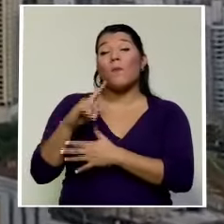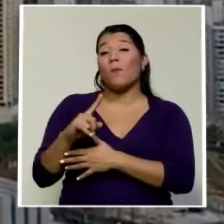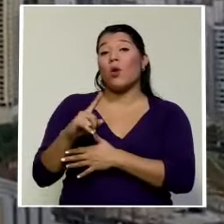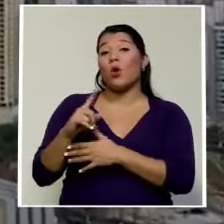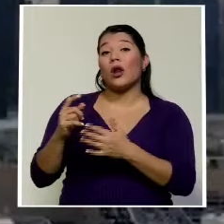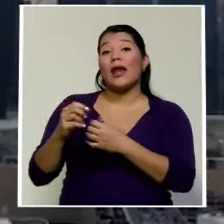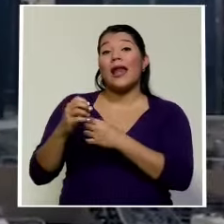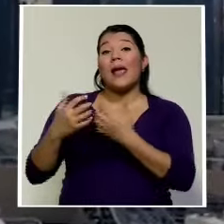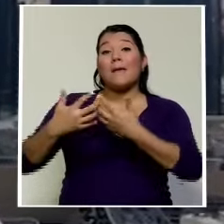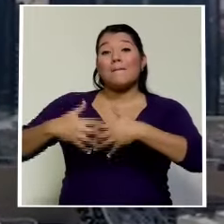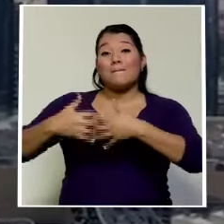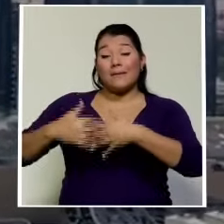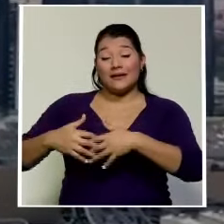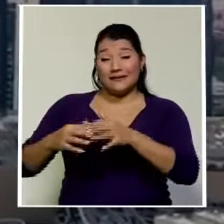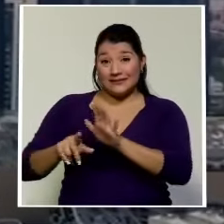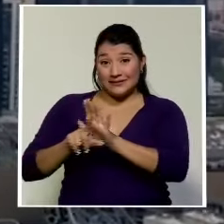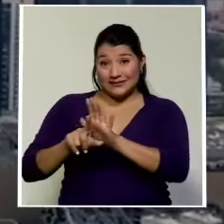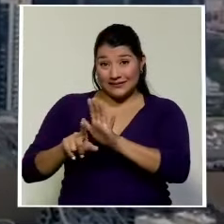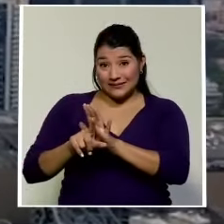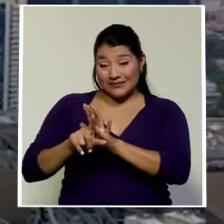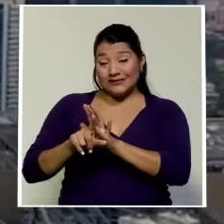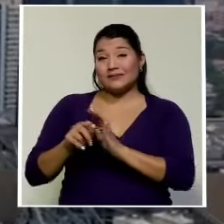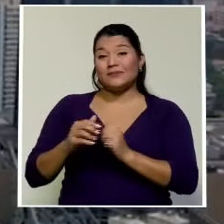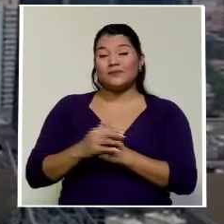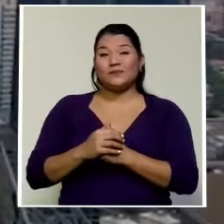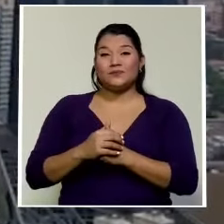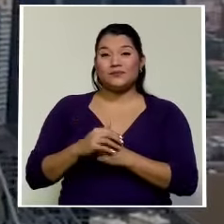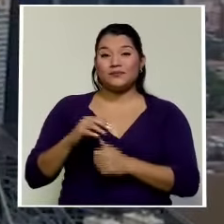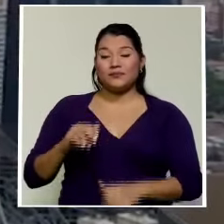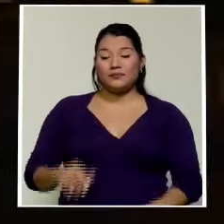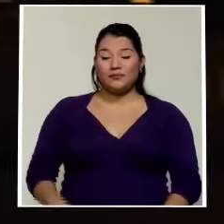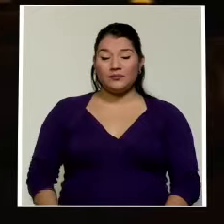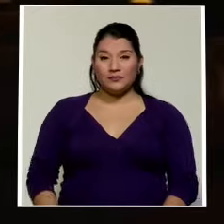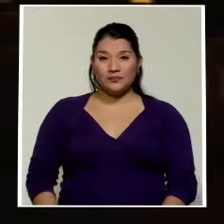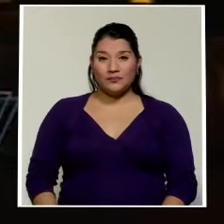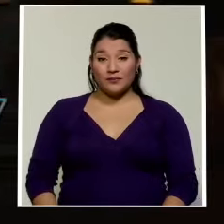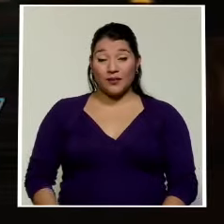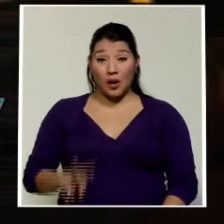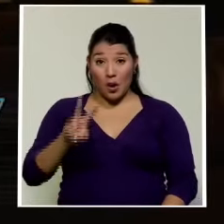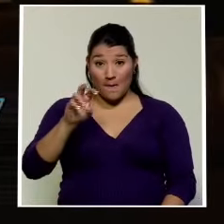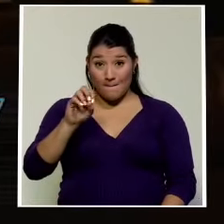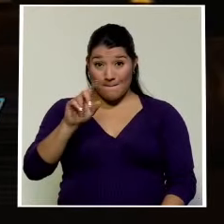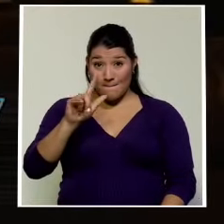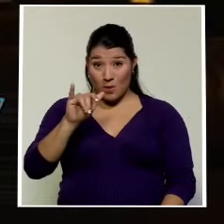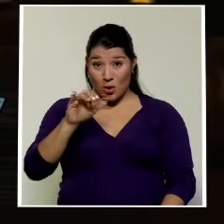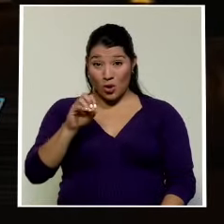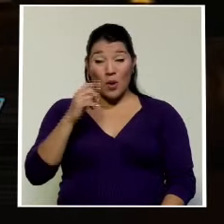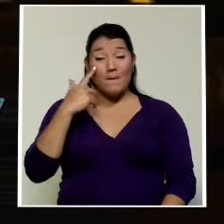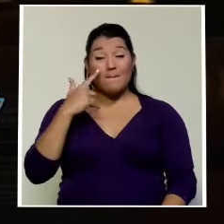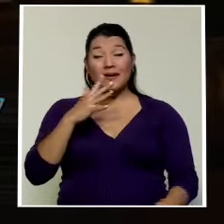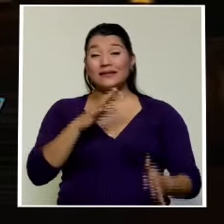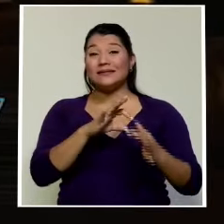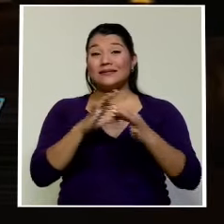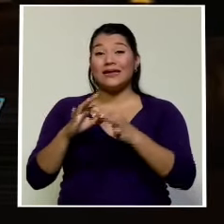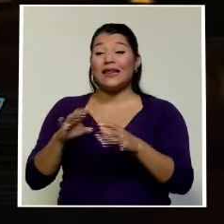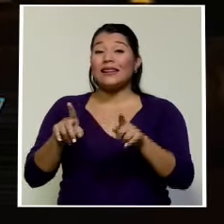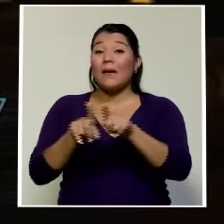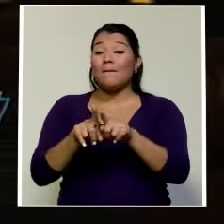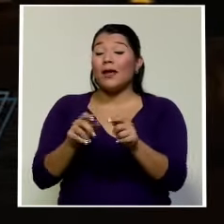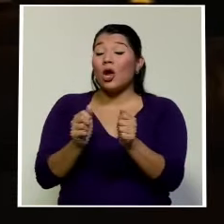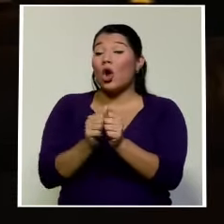Alemán Cordero Galindo y Lee, más conocida como Alcogal. Bolio aparece vinculado además con otra